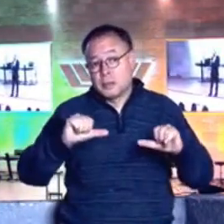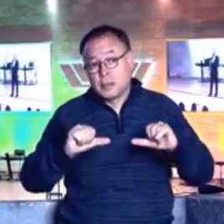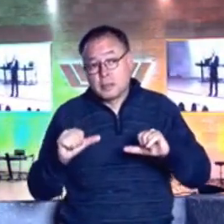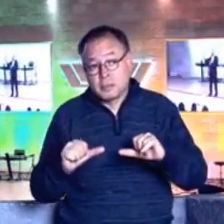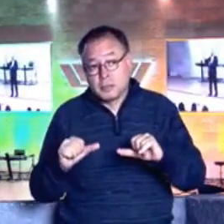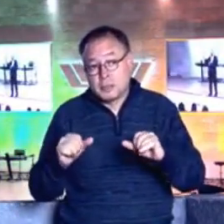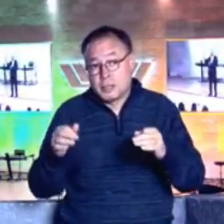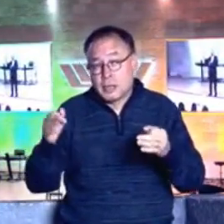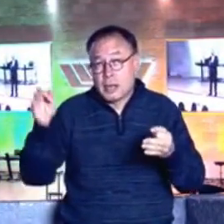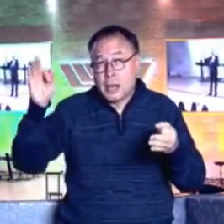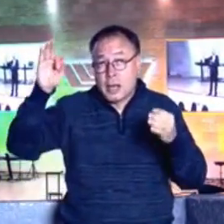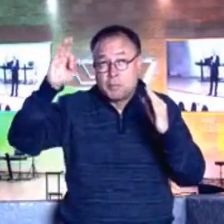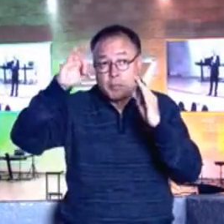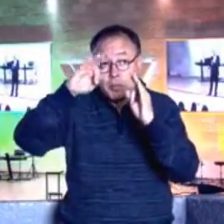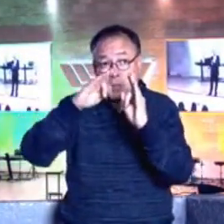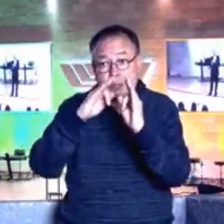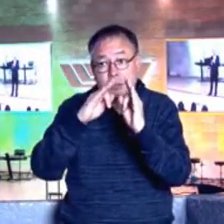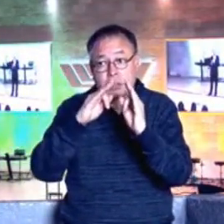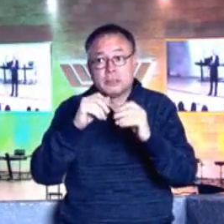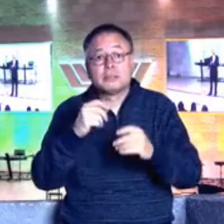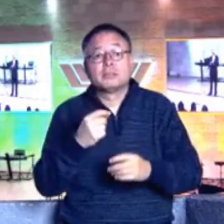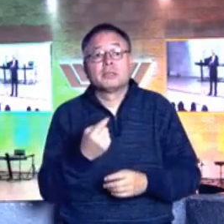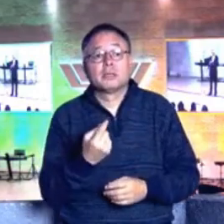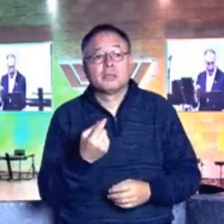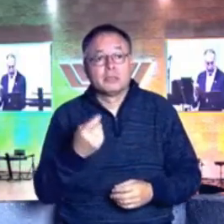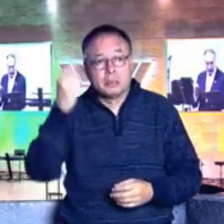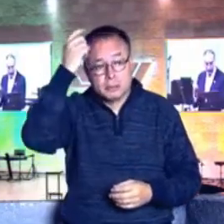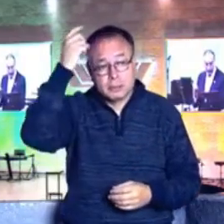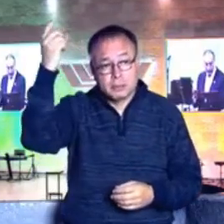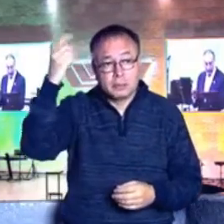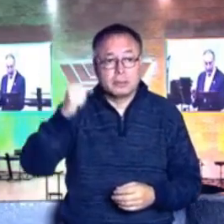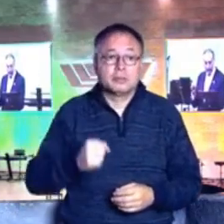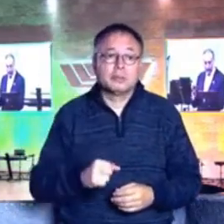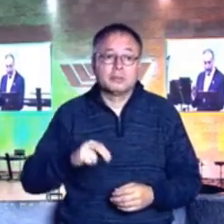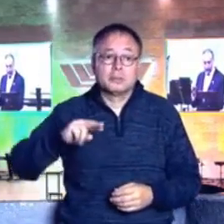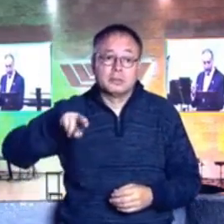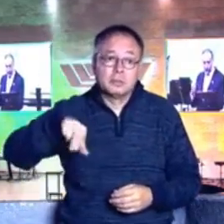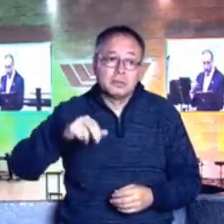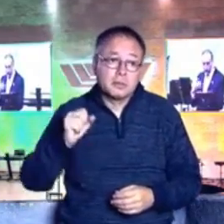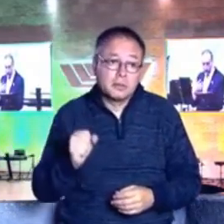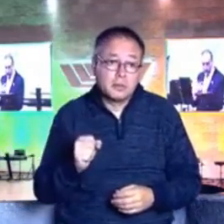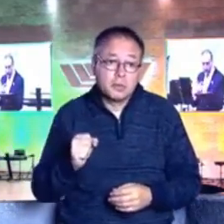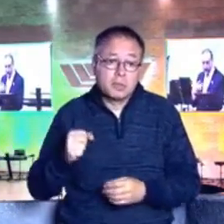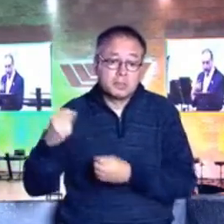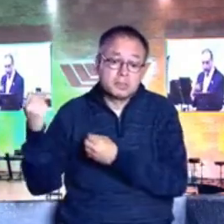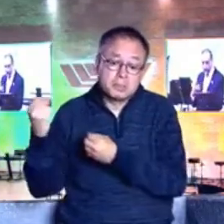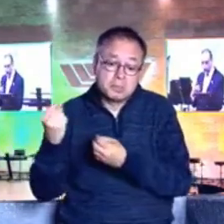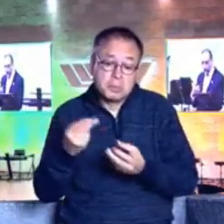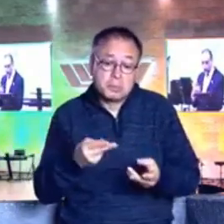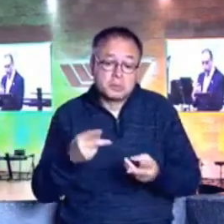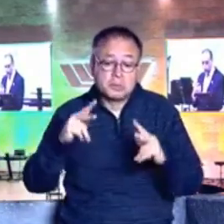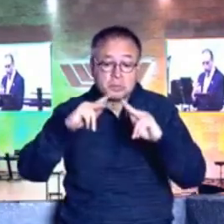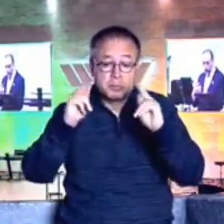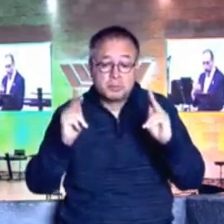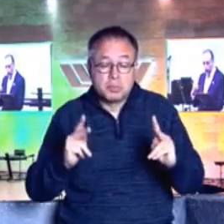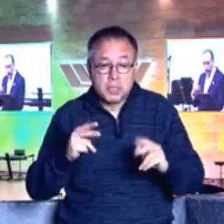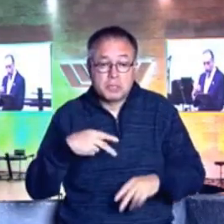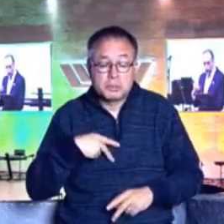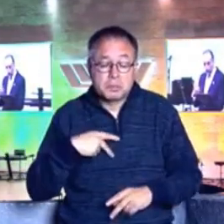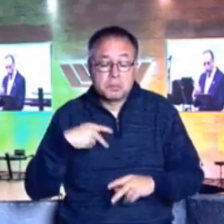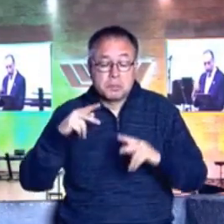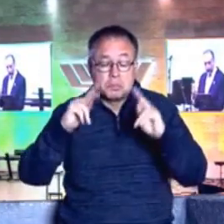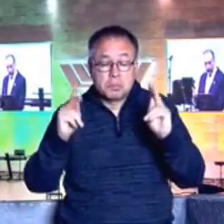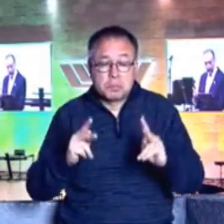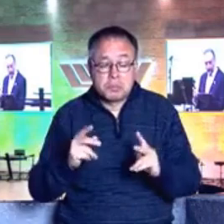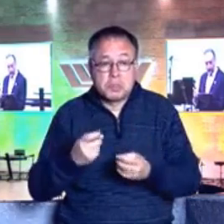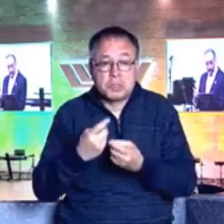presencia de Dios y Jesús dice en Juan 14:27 La Paz Les dejo mi paz les doy yo no la doy como el mundo